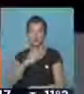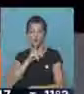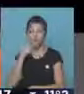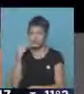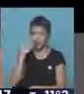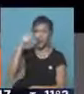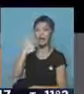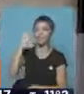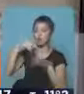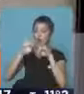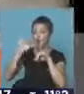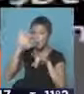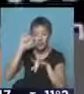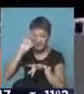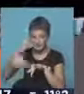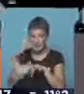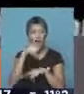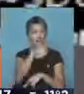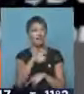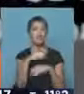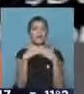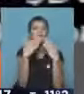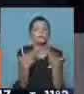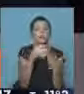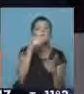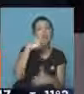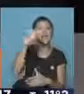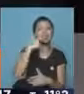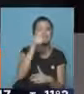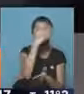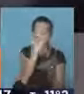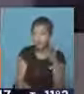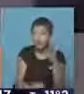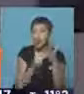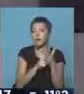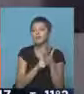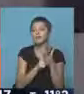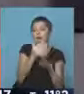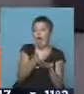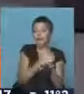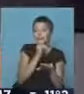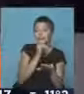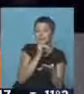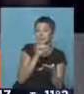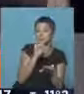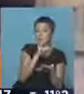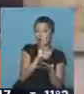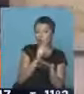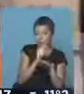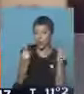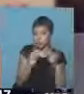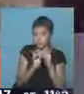que WannaCry se aprovechó del fallo desarrollado por la NSA, cuyo robo fue comunicado por el organismo a principios de